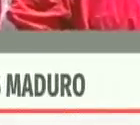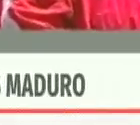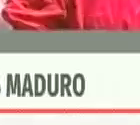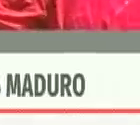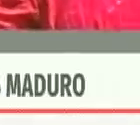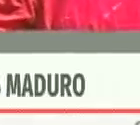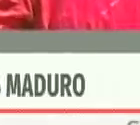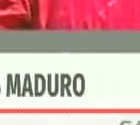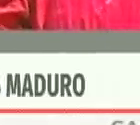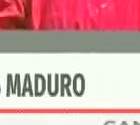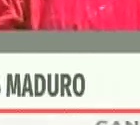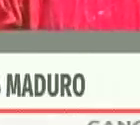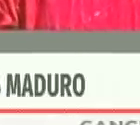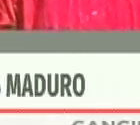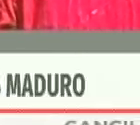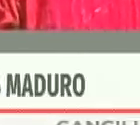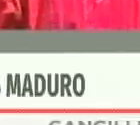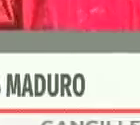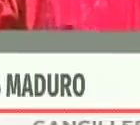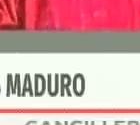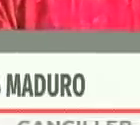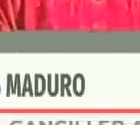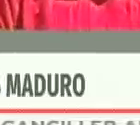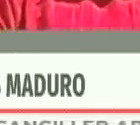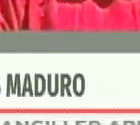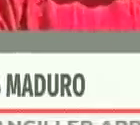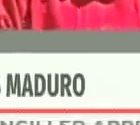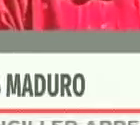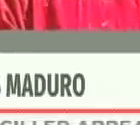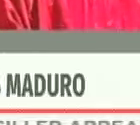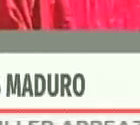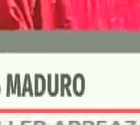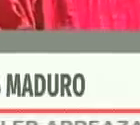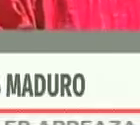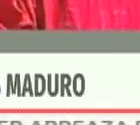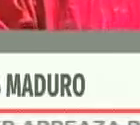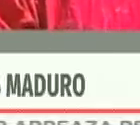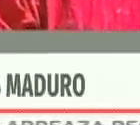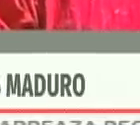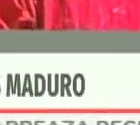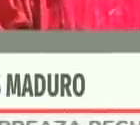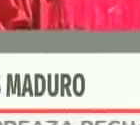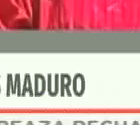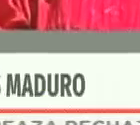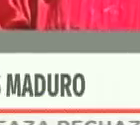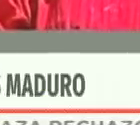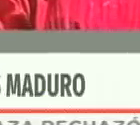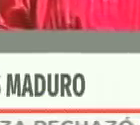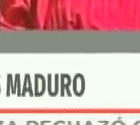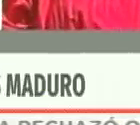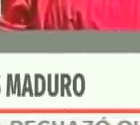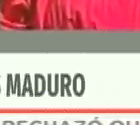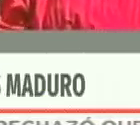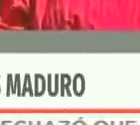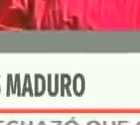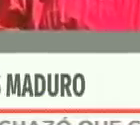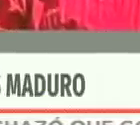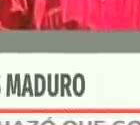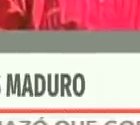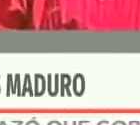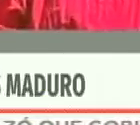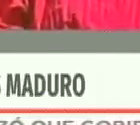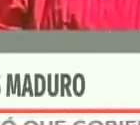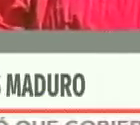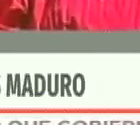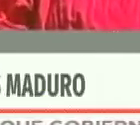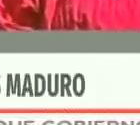Es aquí la revolución ejemplo de que la edad no es cuestión de juventud, ni la juventud es cuestión de edad. Por eso aquí